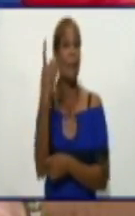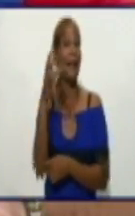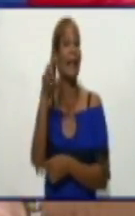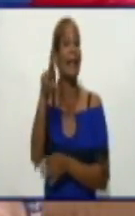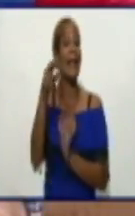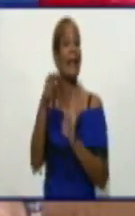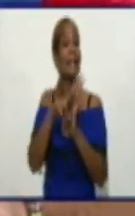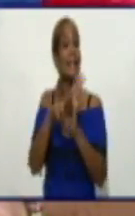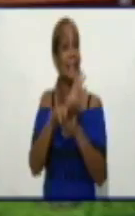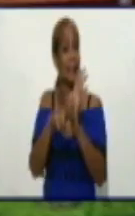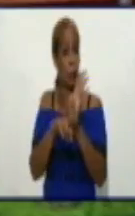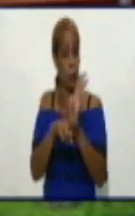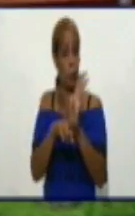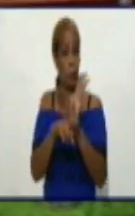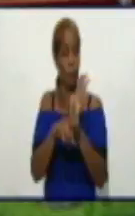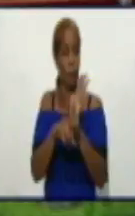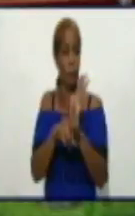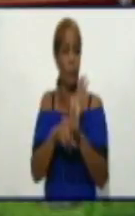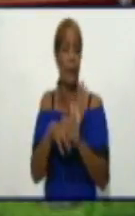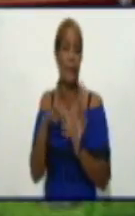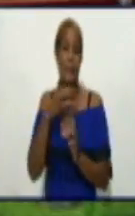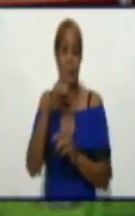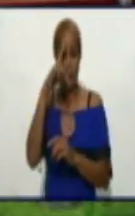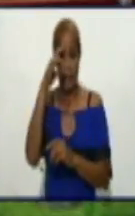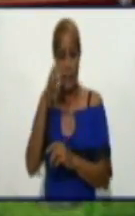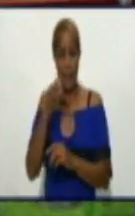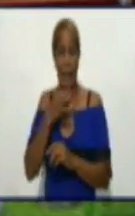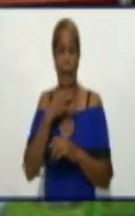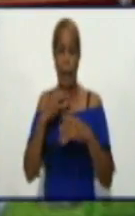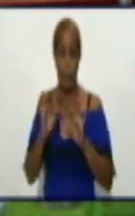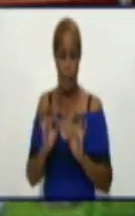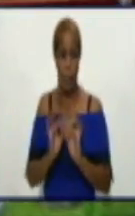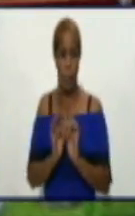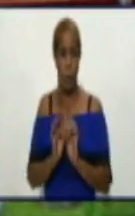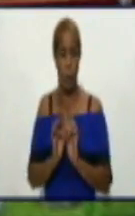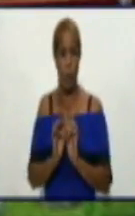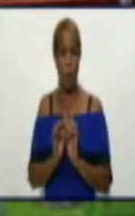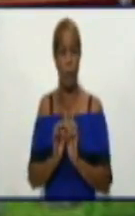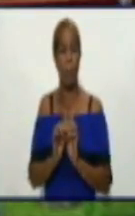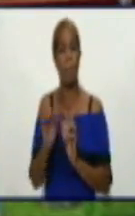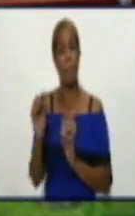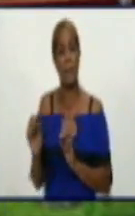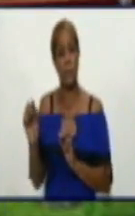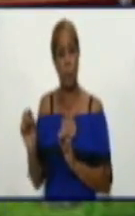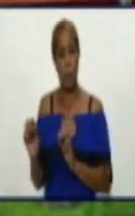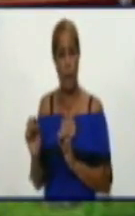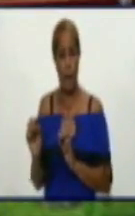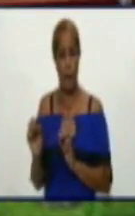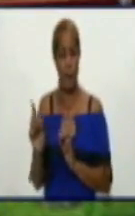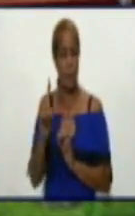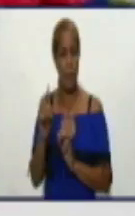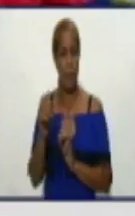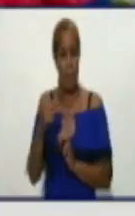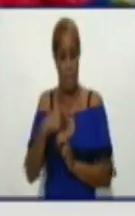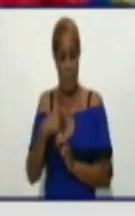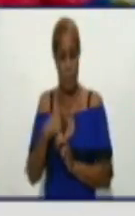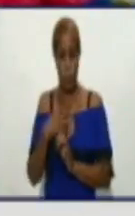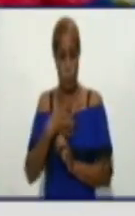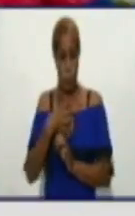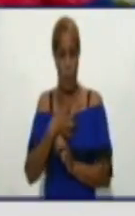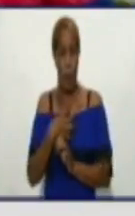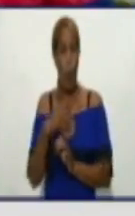te establecí. O sea, si mi equipo no aparece en el censo, no tengo derecho a que se homologue. Exactamente. Ya. Es decir, a ver, eso es otra